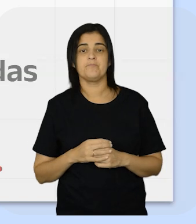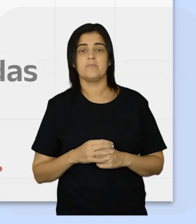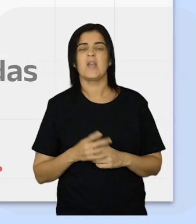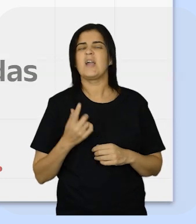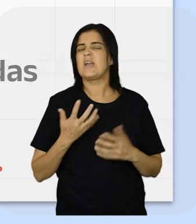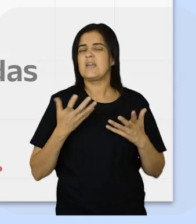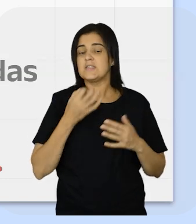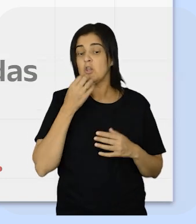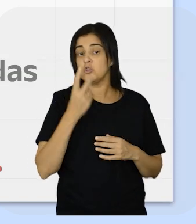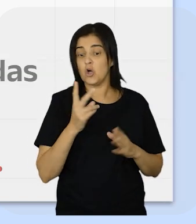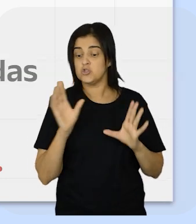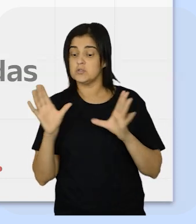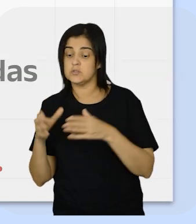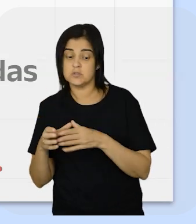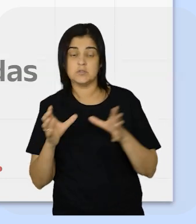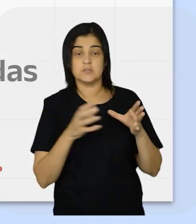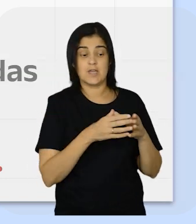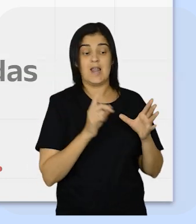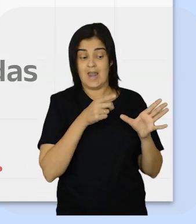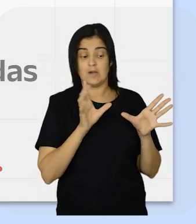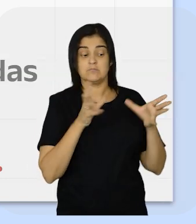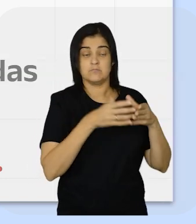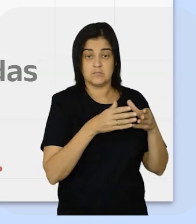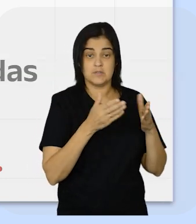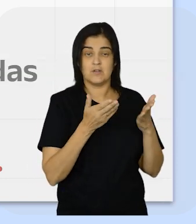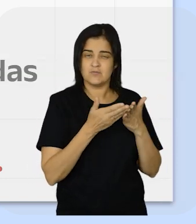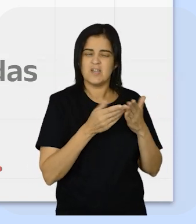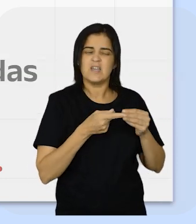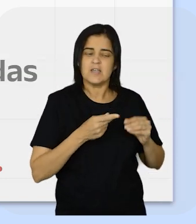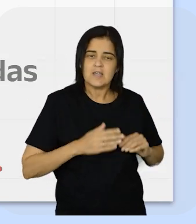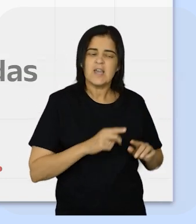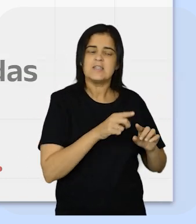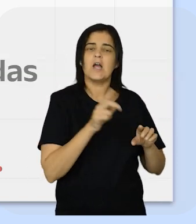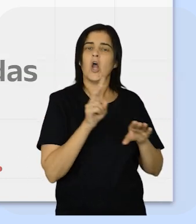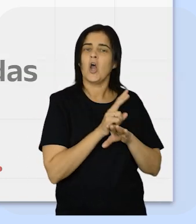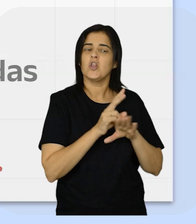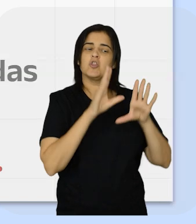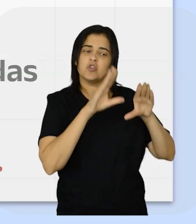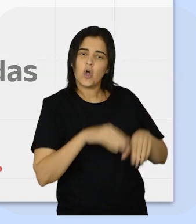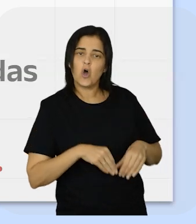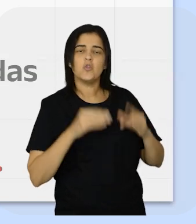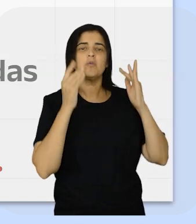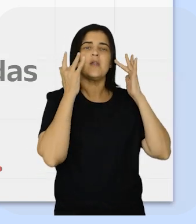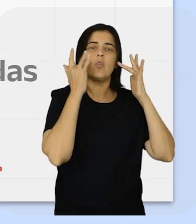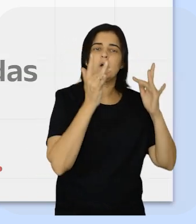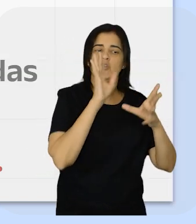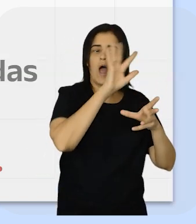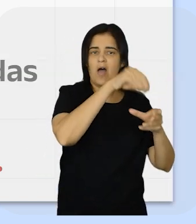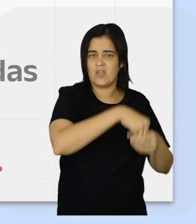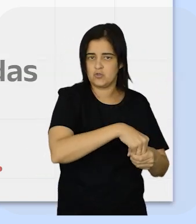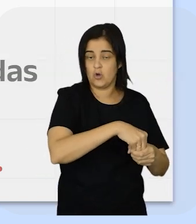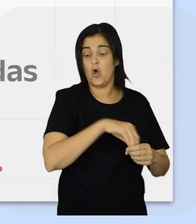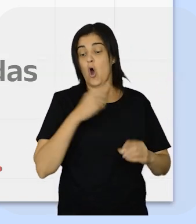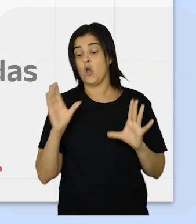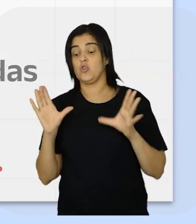qué consisten estas dos esferas? La esfera académica es la esfera que regula todo lo atinente a lo educativo. Y la